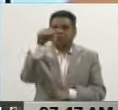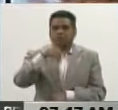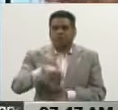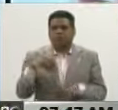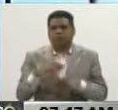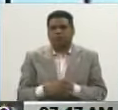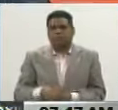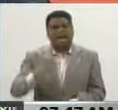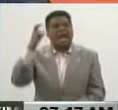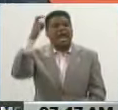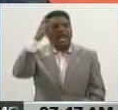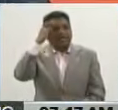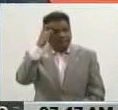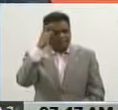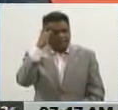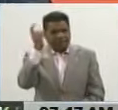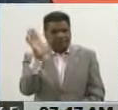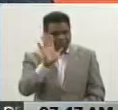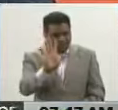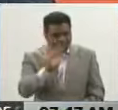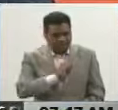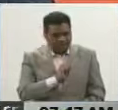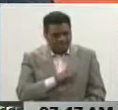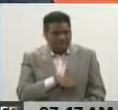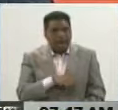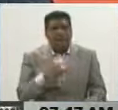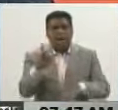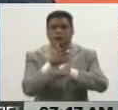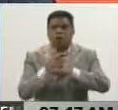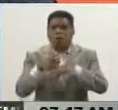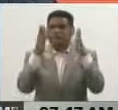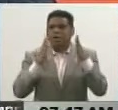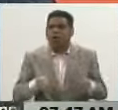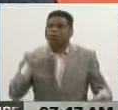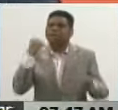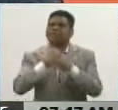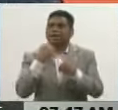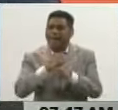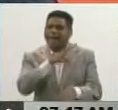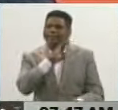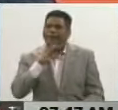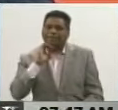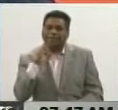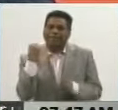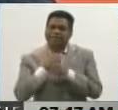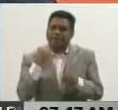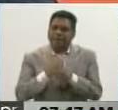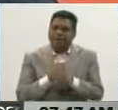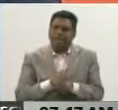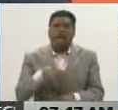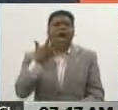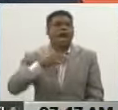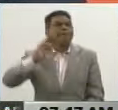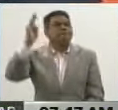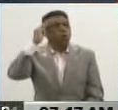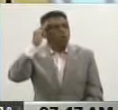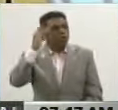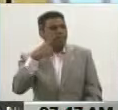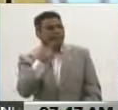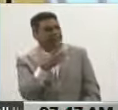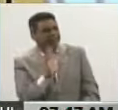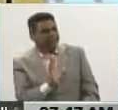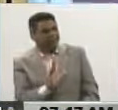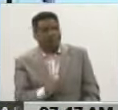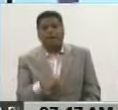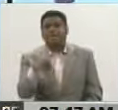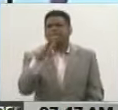El día que el gobernador de Miranda se ponga a trabajar, ese día tendrá moral para hablar de la educación del país. Sin embargo, también muchas interrogantes a